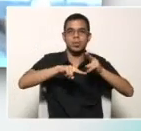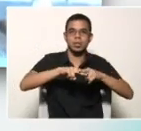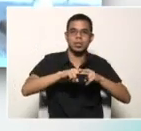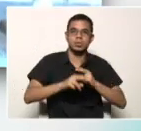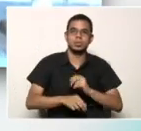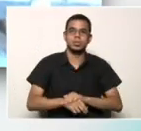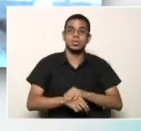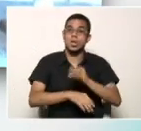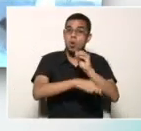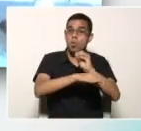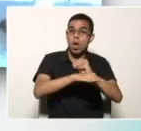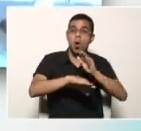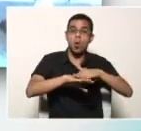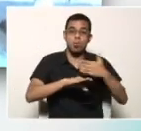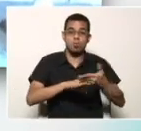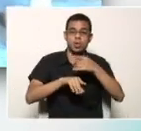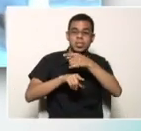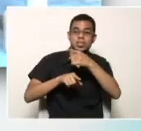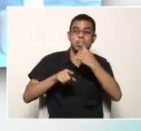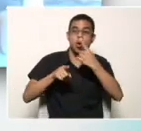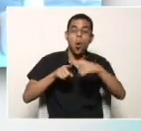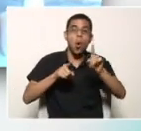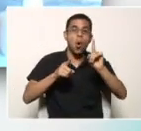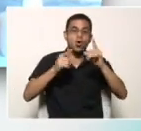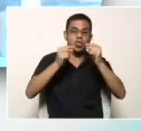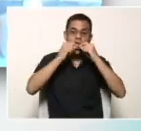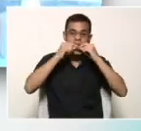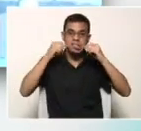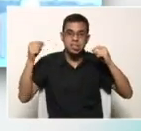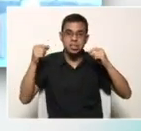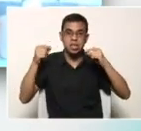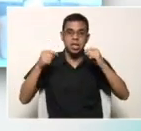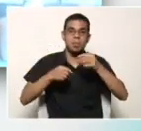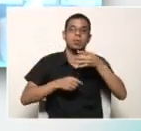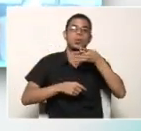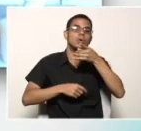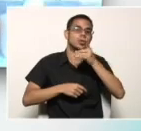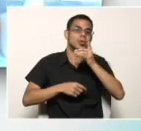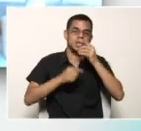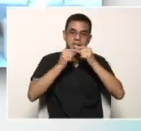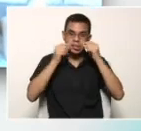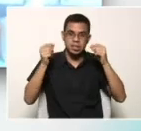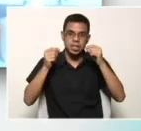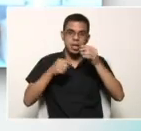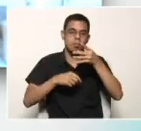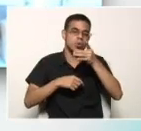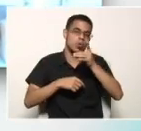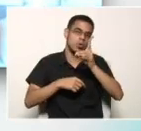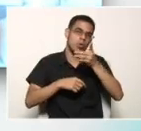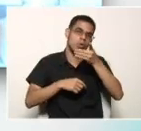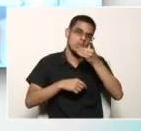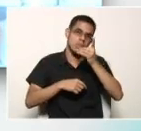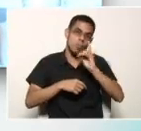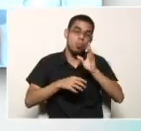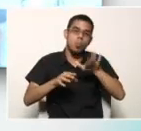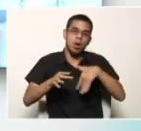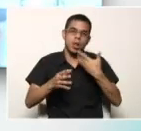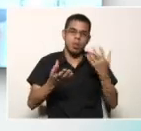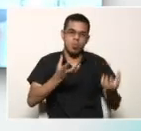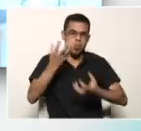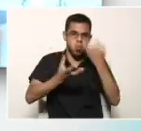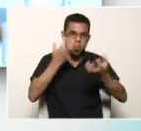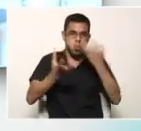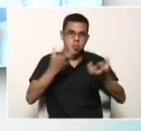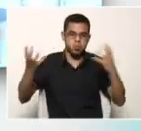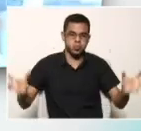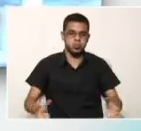incendio. No olviden entonces que si ven a alguien en casa o ustedes van a utilizar adhesivos, díganle que no se debe usar adhesivos translúcidos, adhesivos